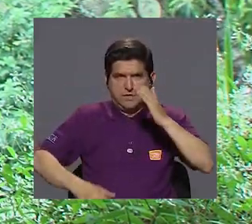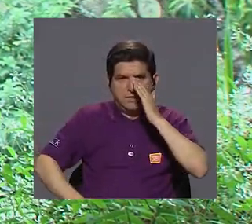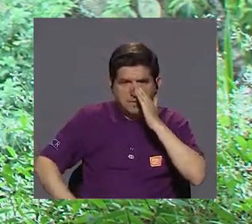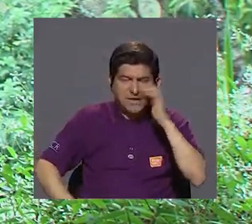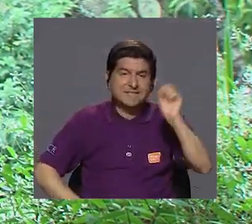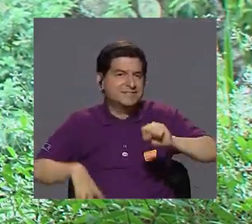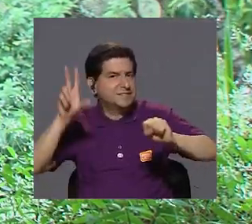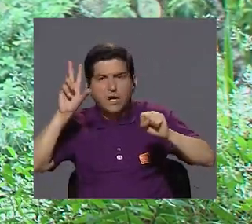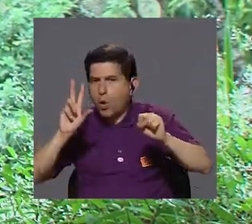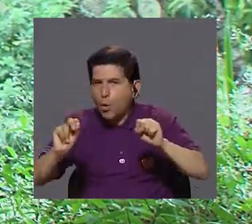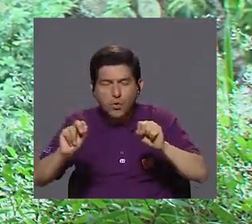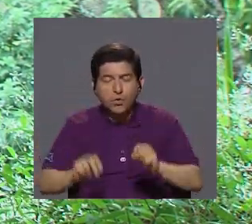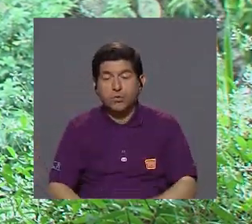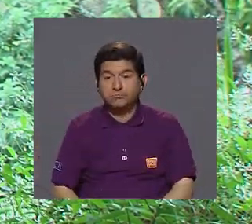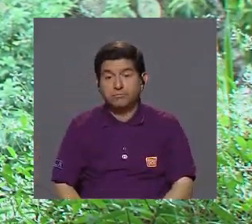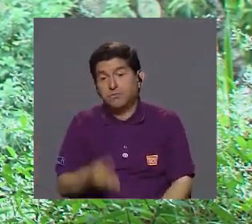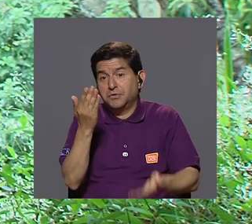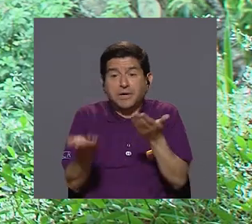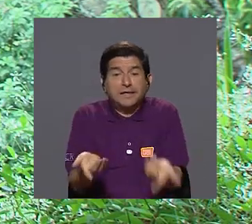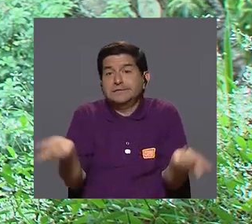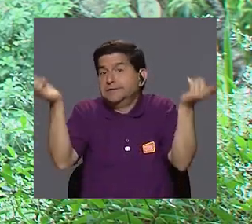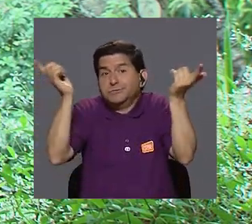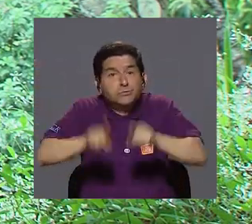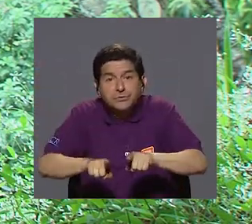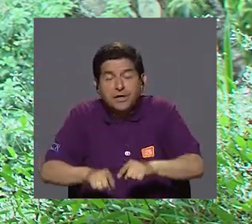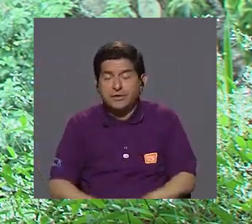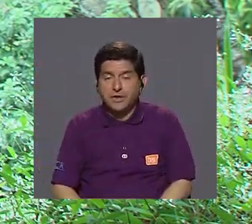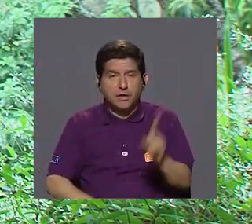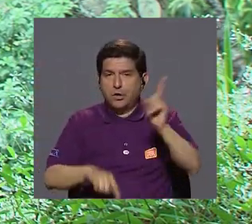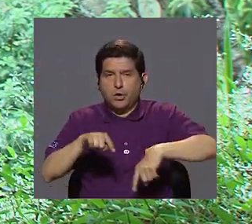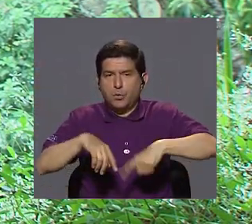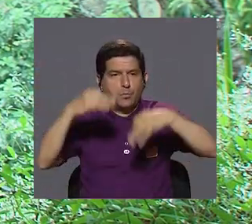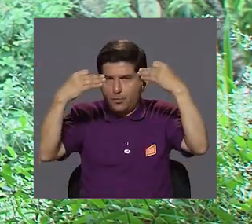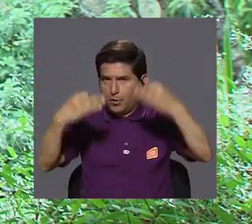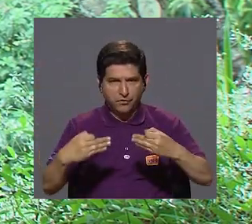madre, decidida o no, porque me tocó, porque no hubo de otra,